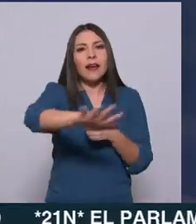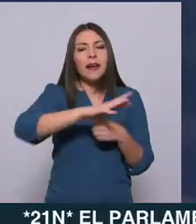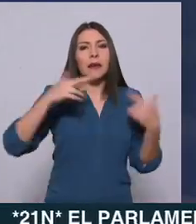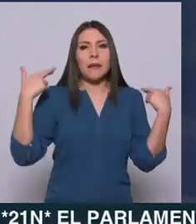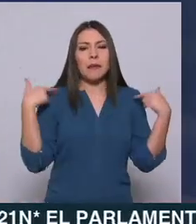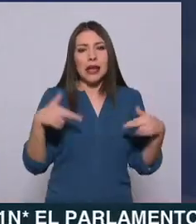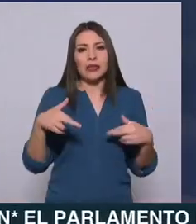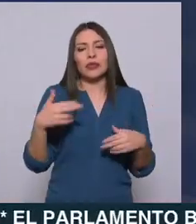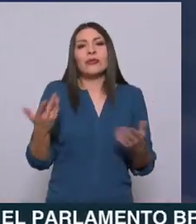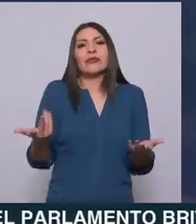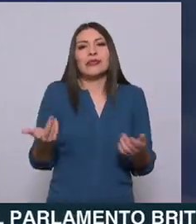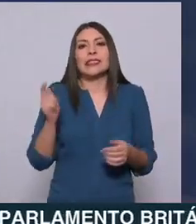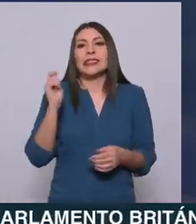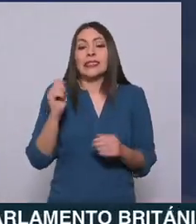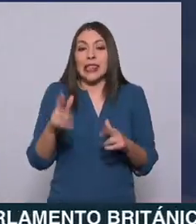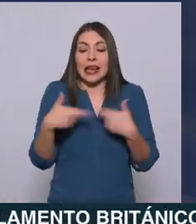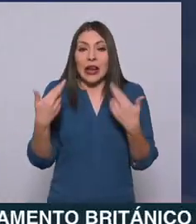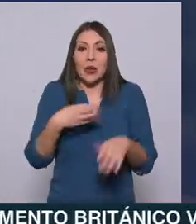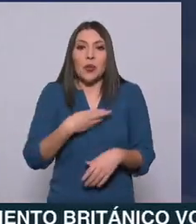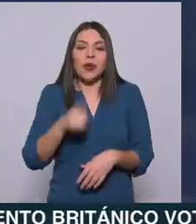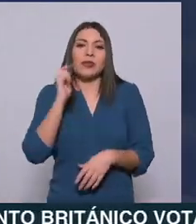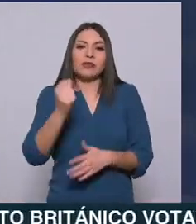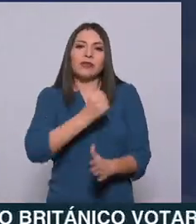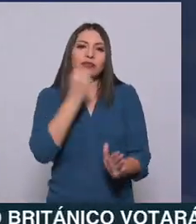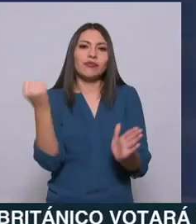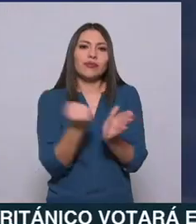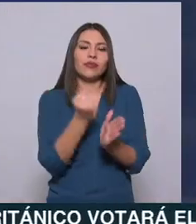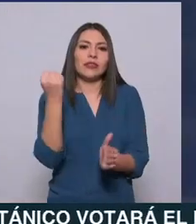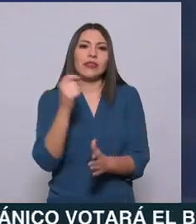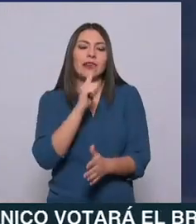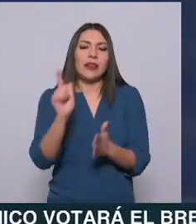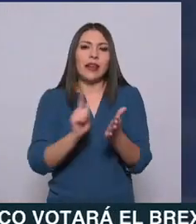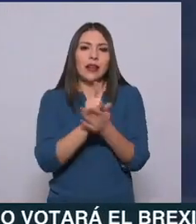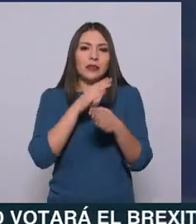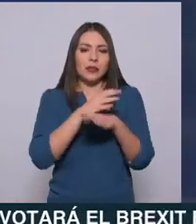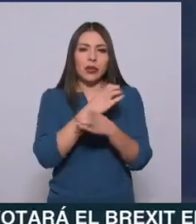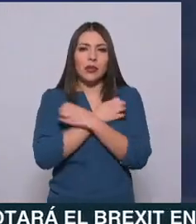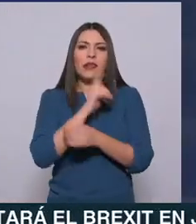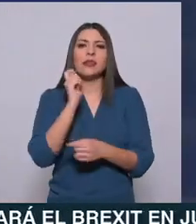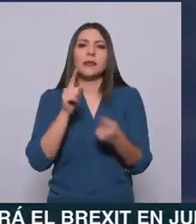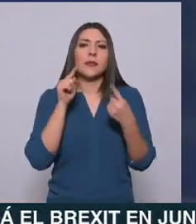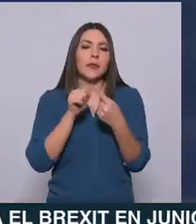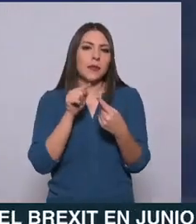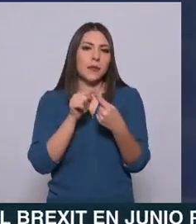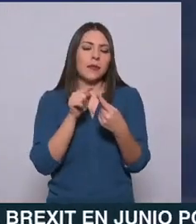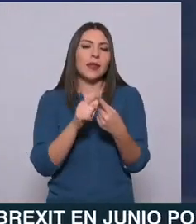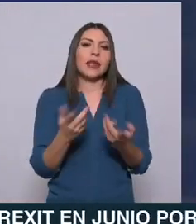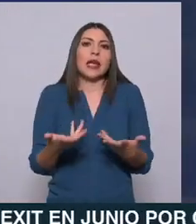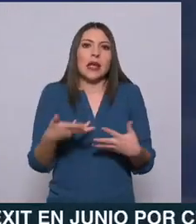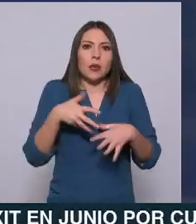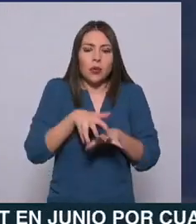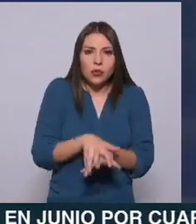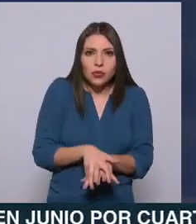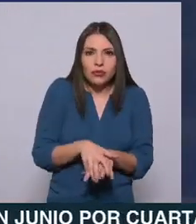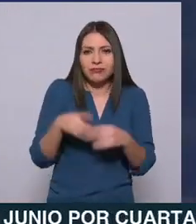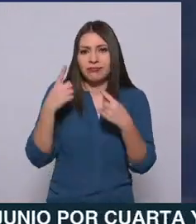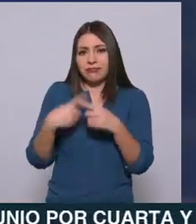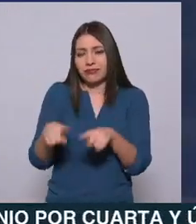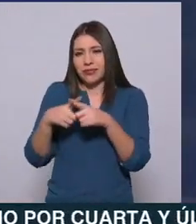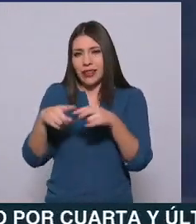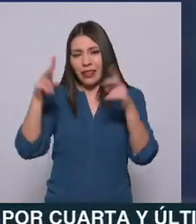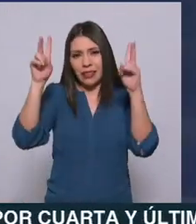que habla de muchos temas importantes. Inclusión es uno de ellos. Y yo creo que en el marco de